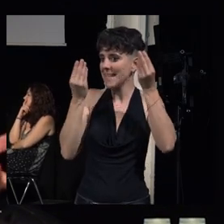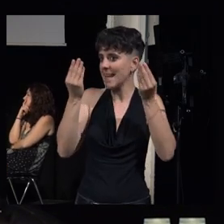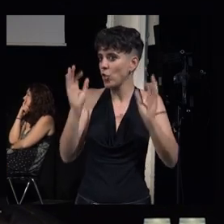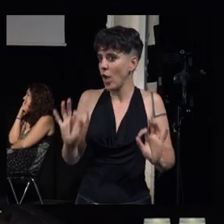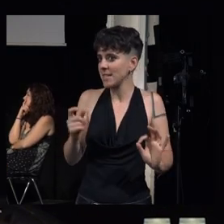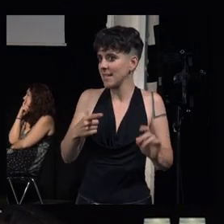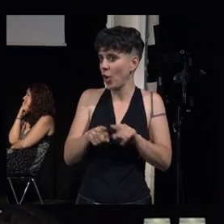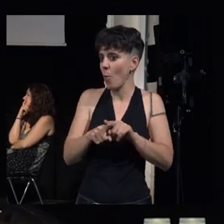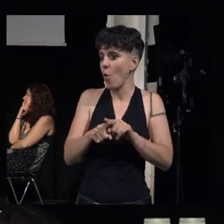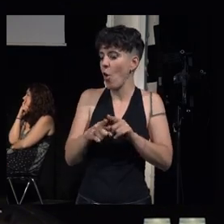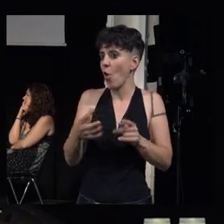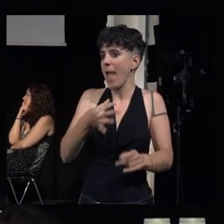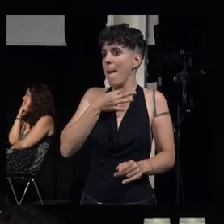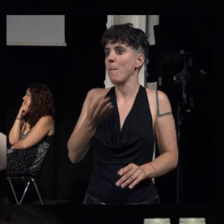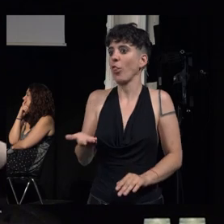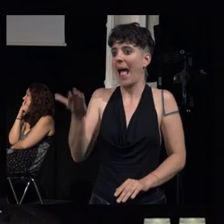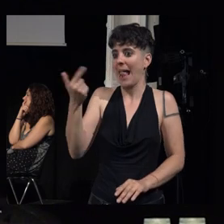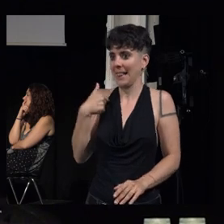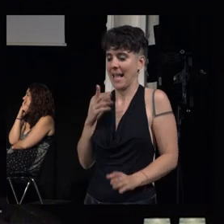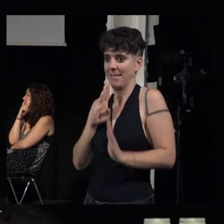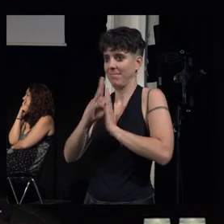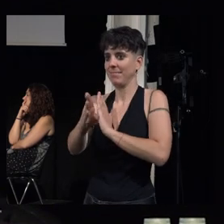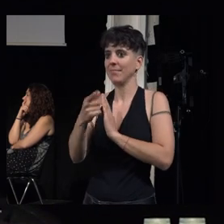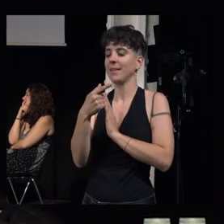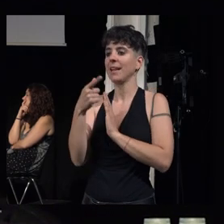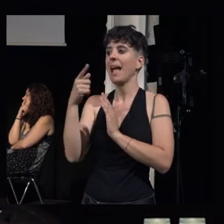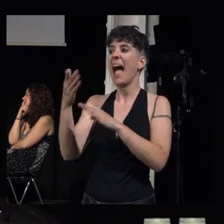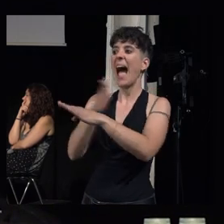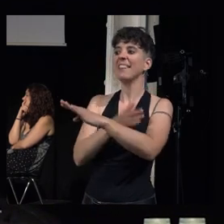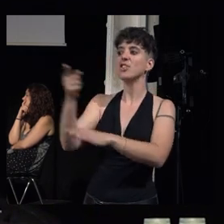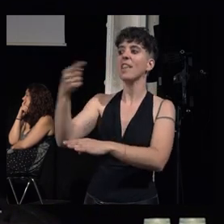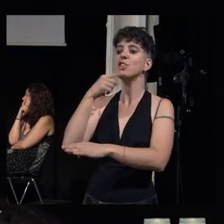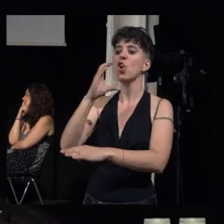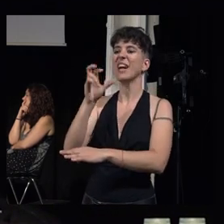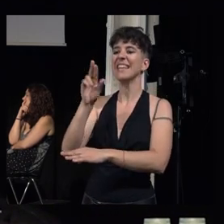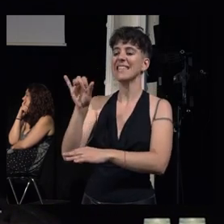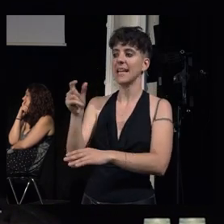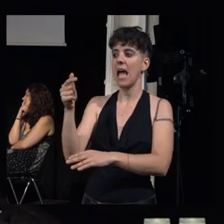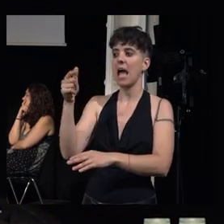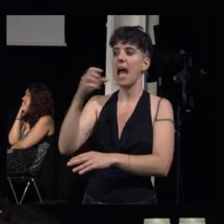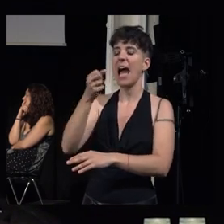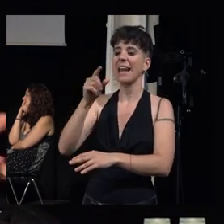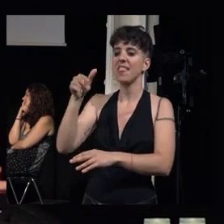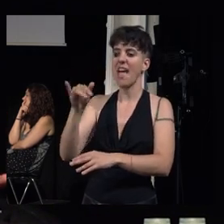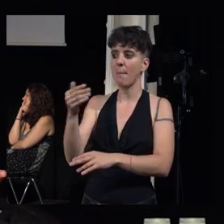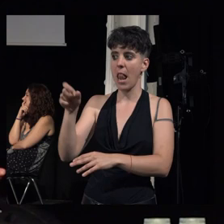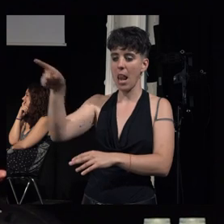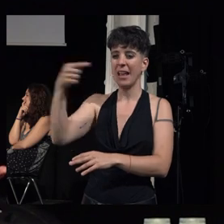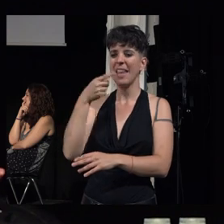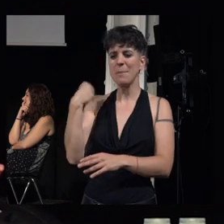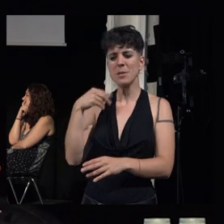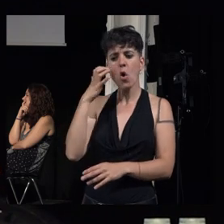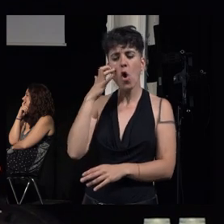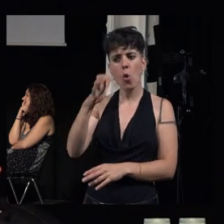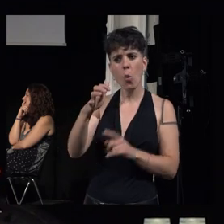decirlo así en voz alta y recogiendo también un poco algo que decía Cristina Garrizabal cuando ha intervenido antes. Estaba pensando, esto de lo queer tiene que